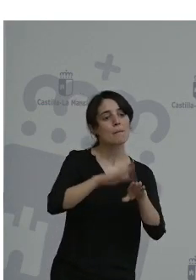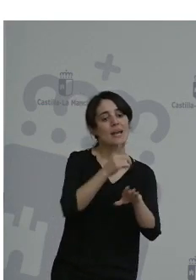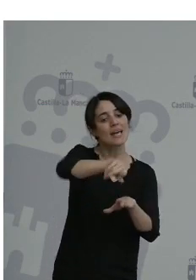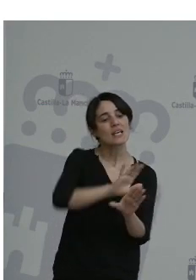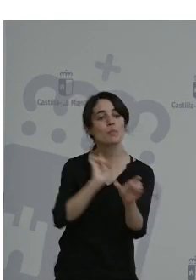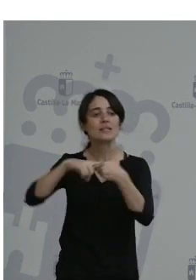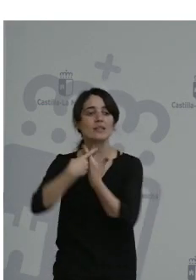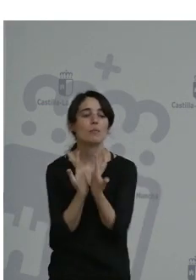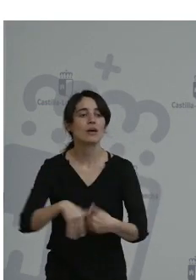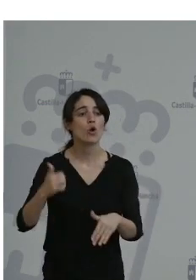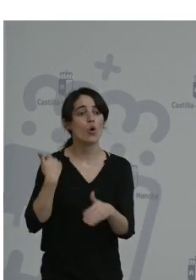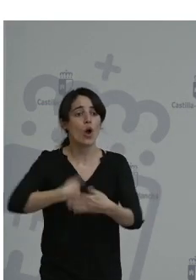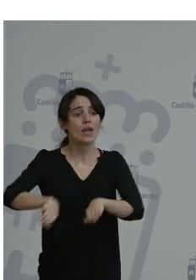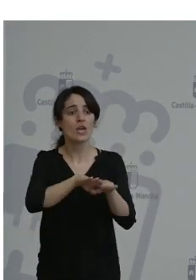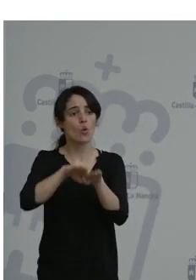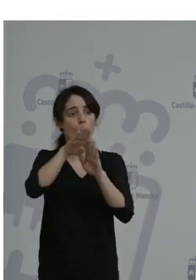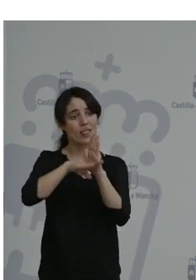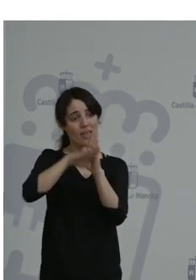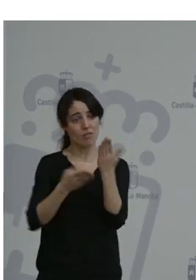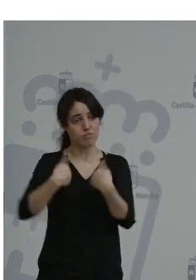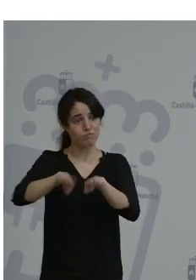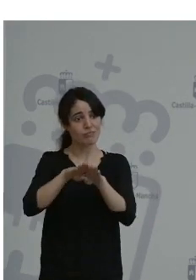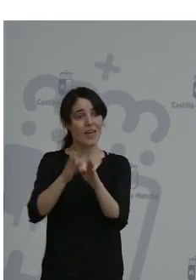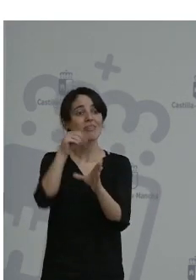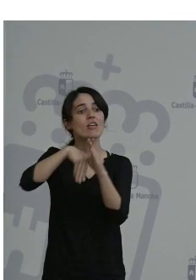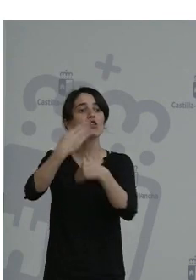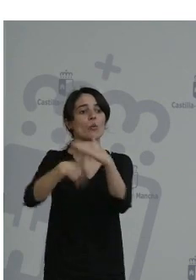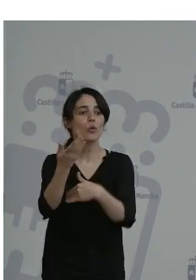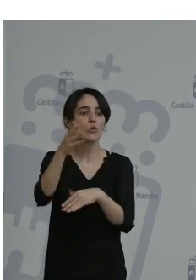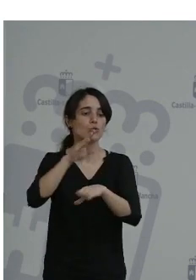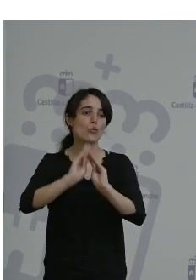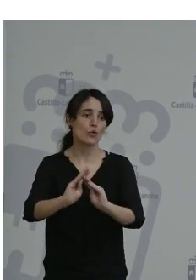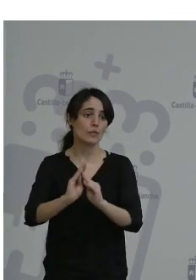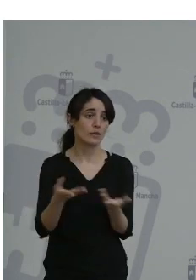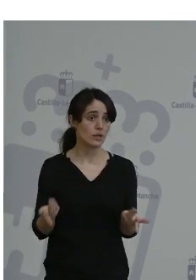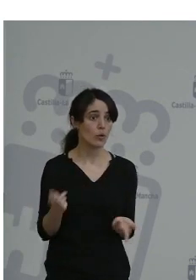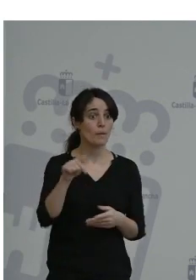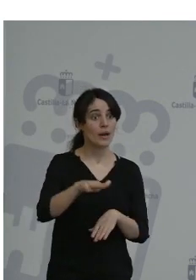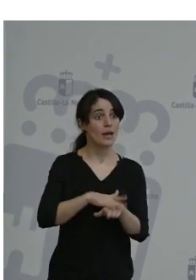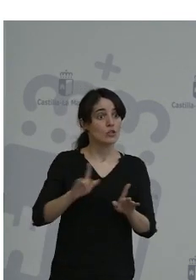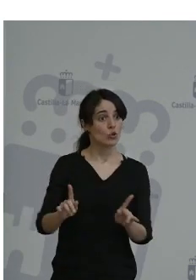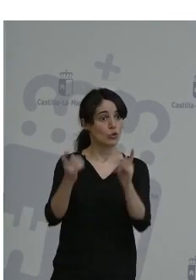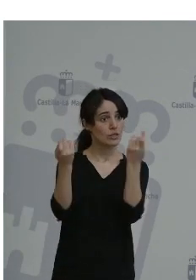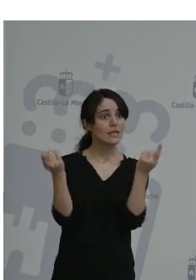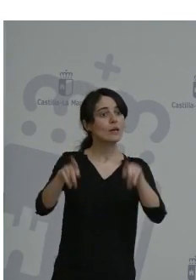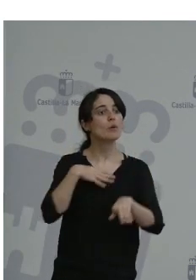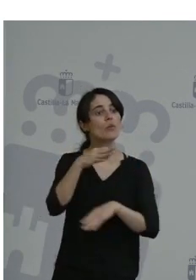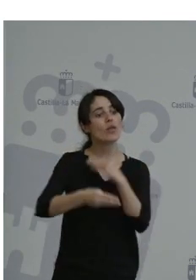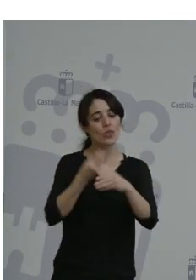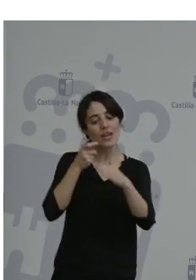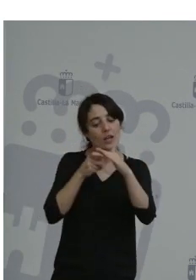en los procesos formativos para ello incluso se puede formular la petición concreta en su solicitud de